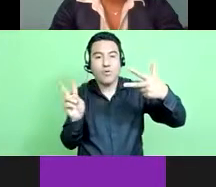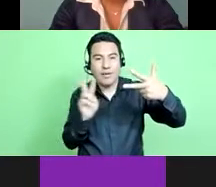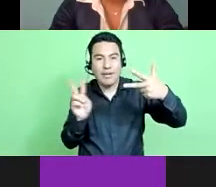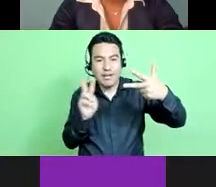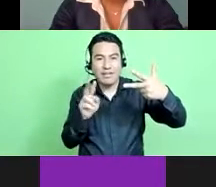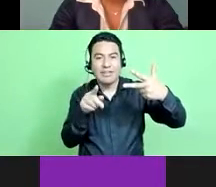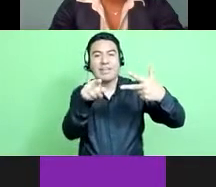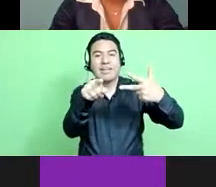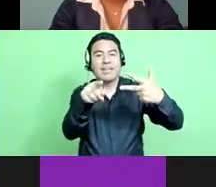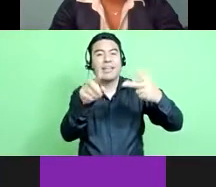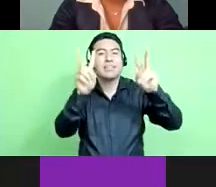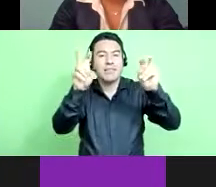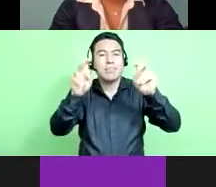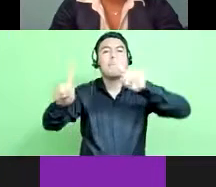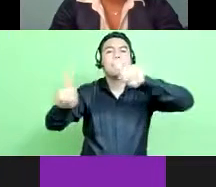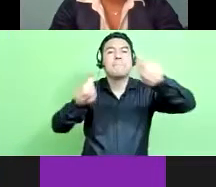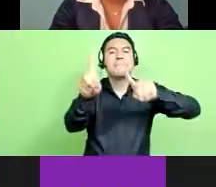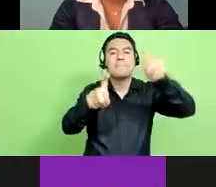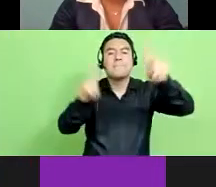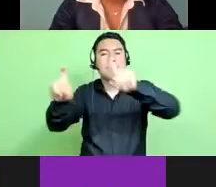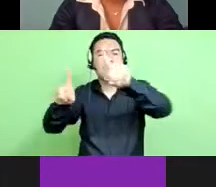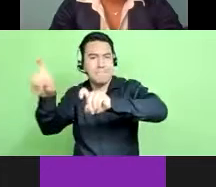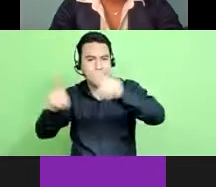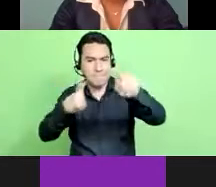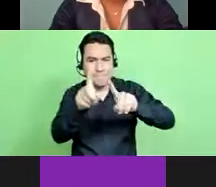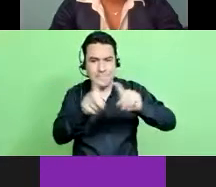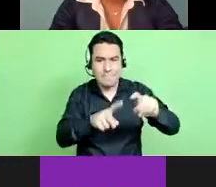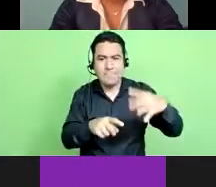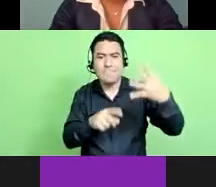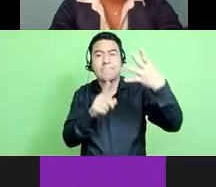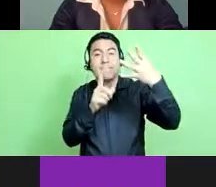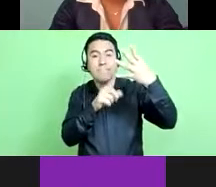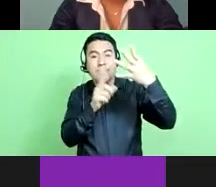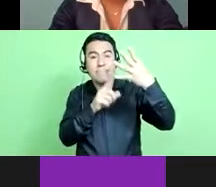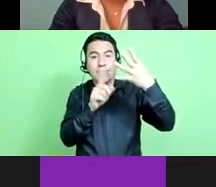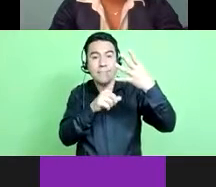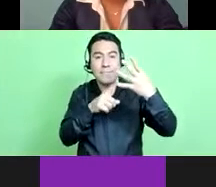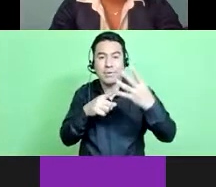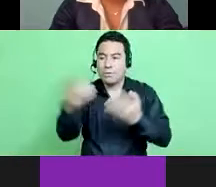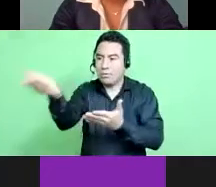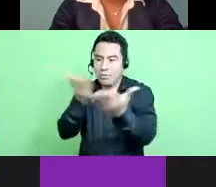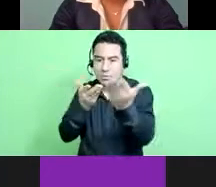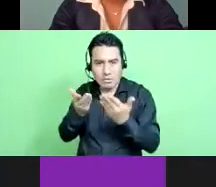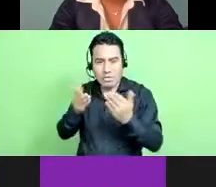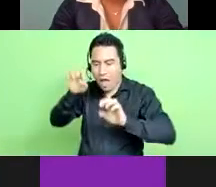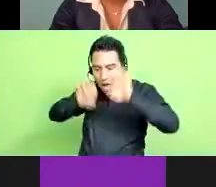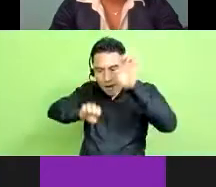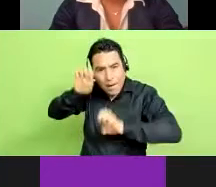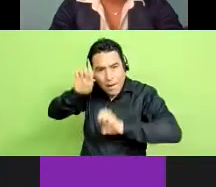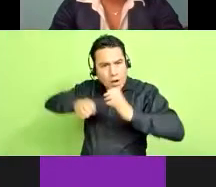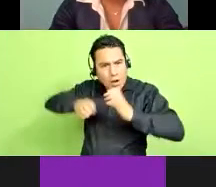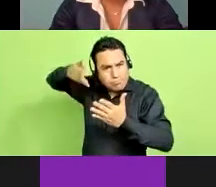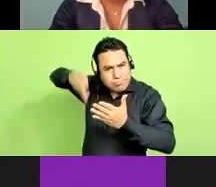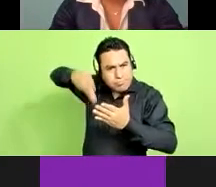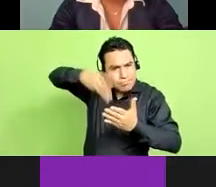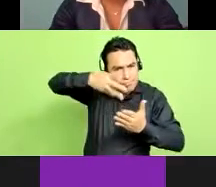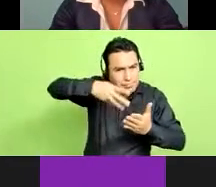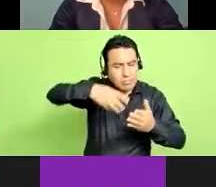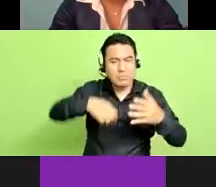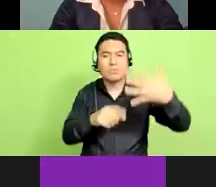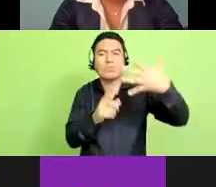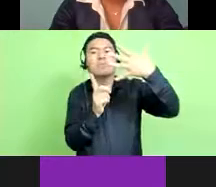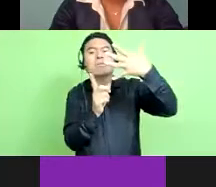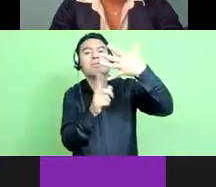consultiva un poco más clara la etapa 4 evaluativa y la de color rojo la etapa